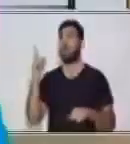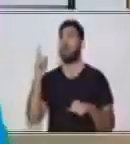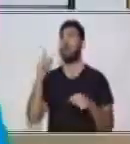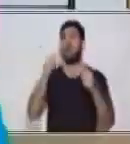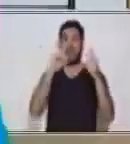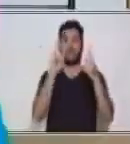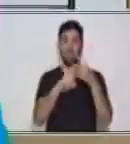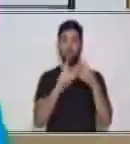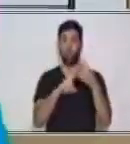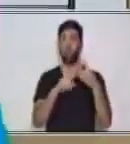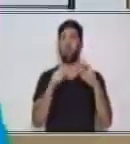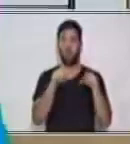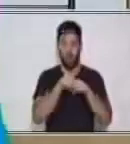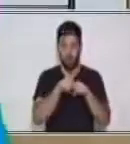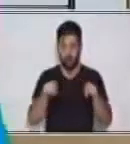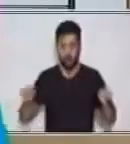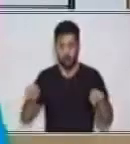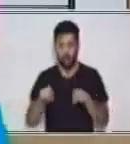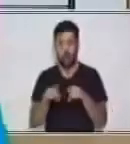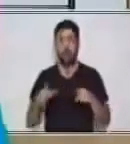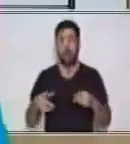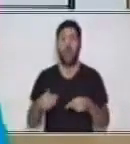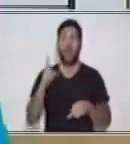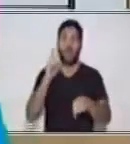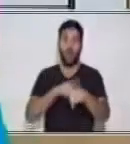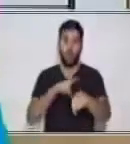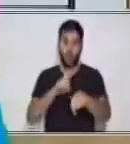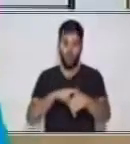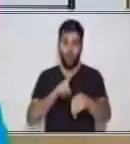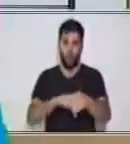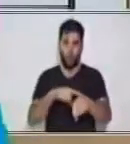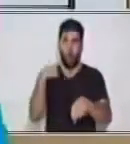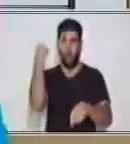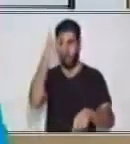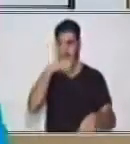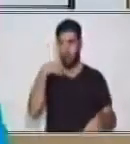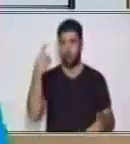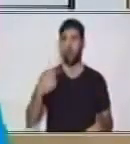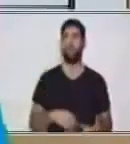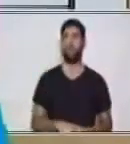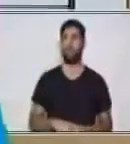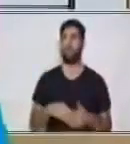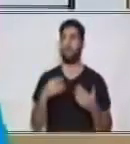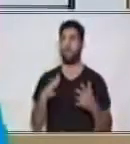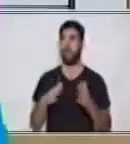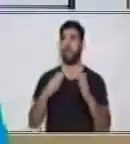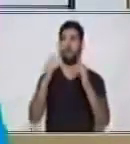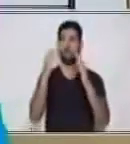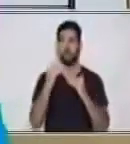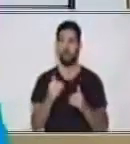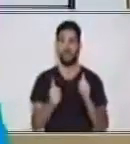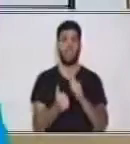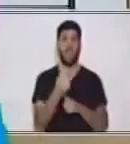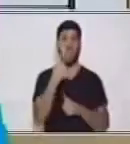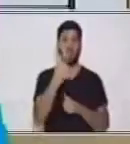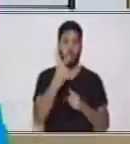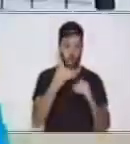¿Cuántos grados centígrados indica cada gradación del eje vertical? Cada